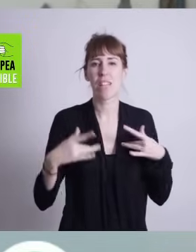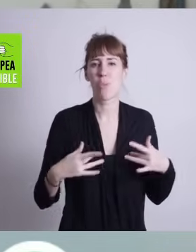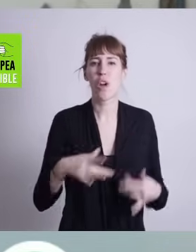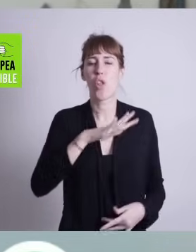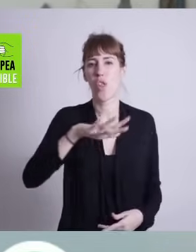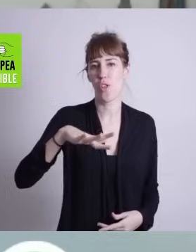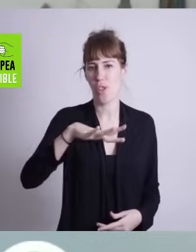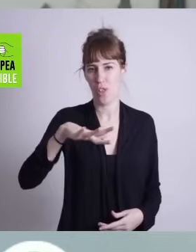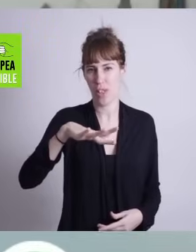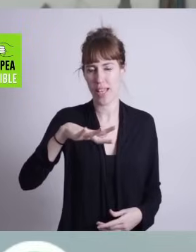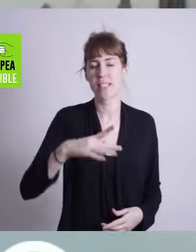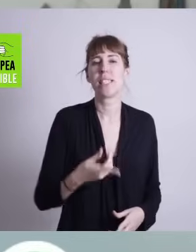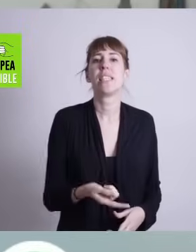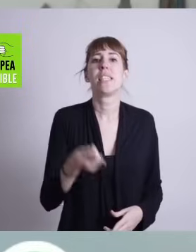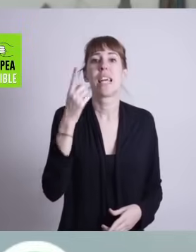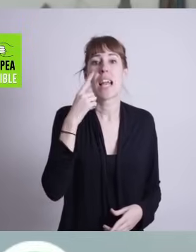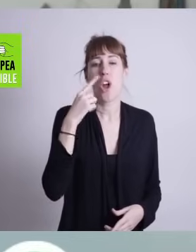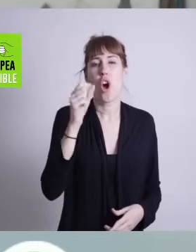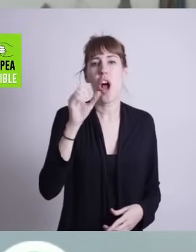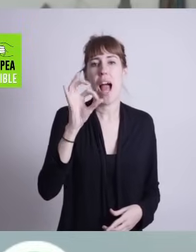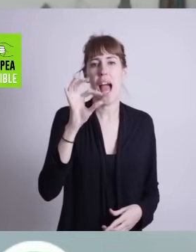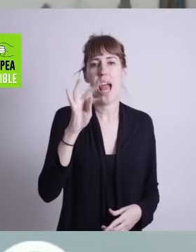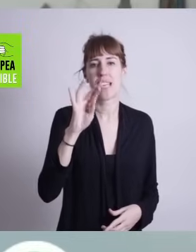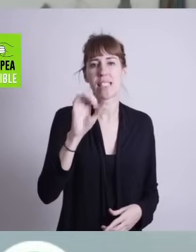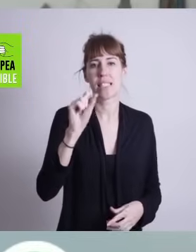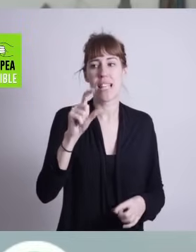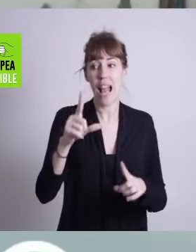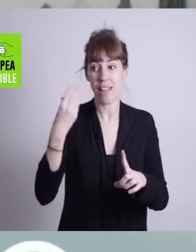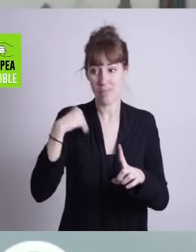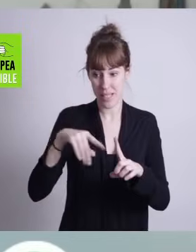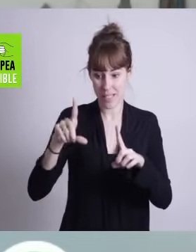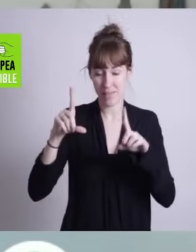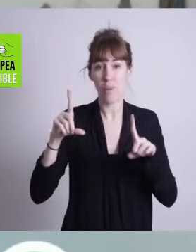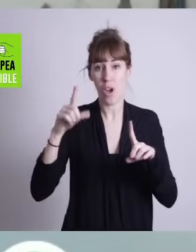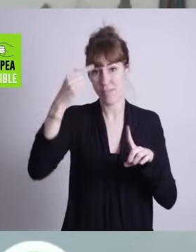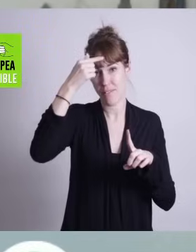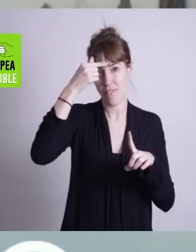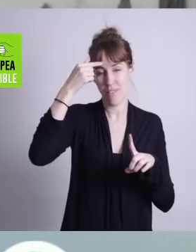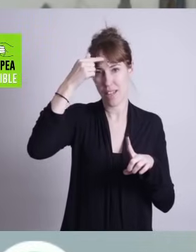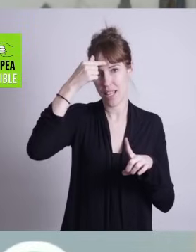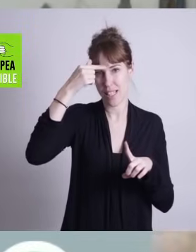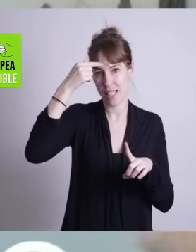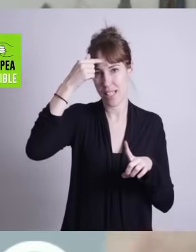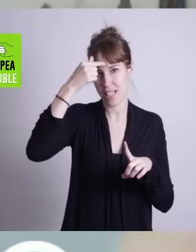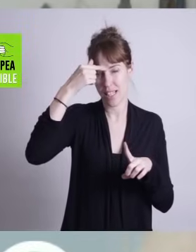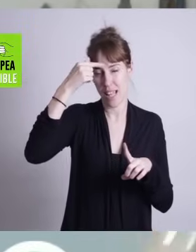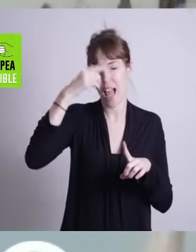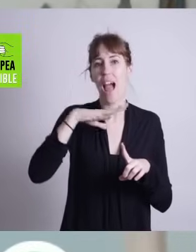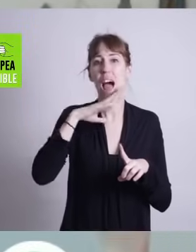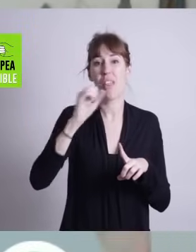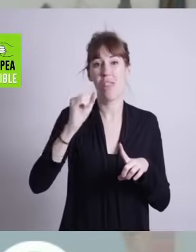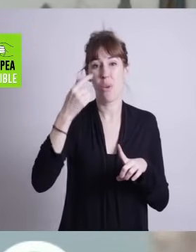ojo astral es el tercer ojo que ya sabemos y que estaría colocado en esta zona de nuestra frente, ese ojito azul que está en las